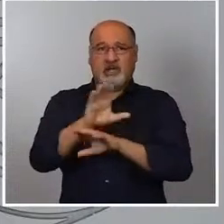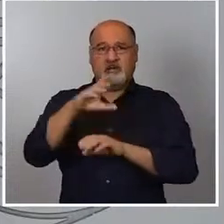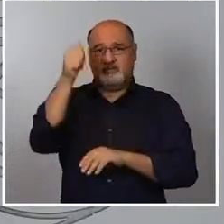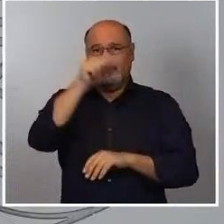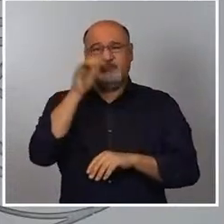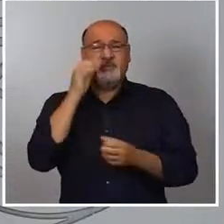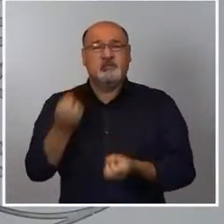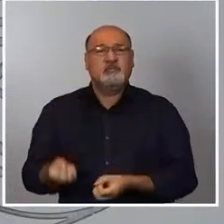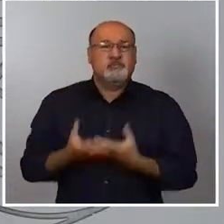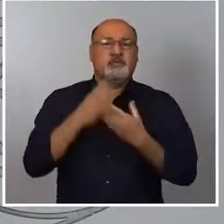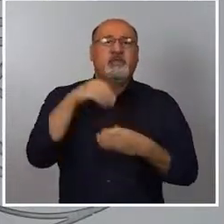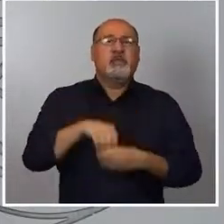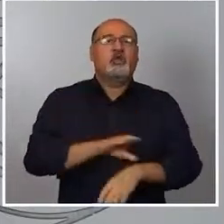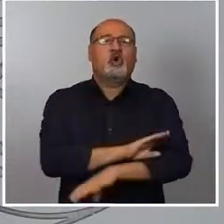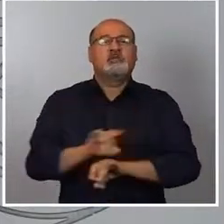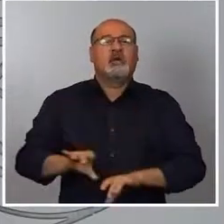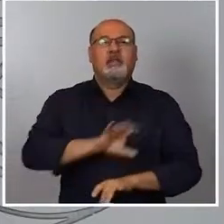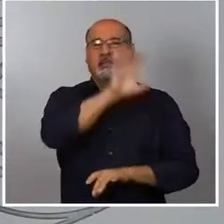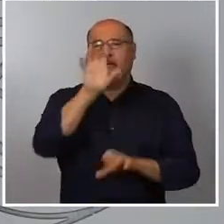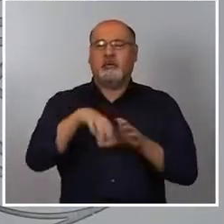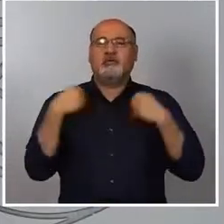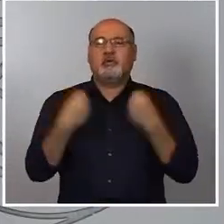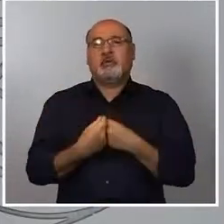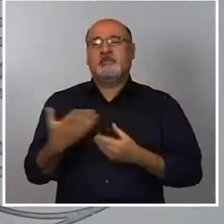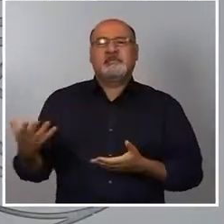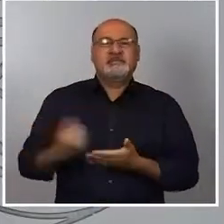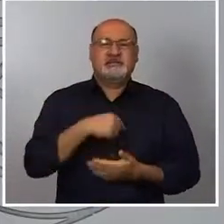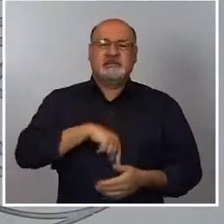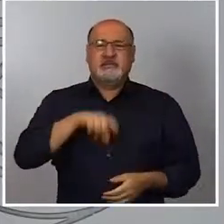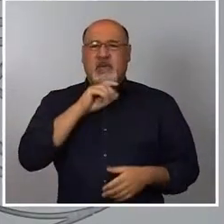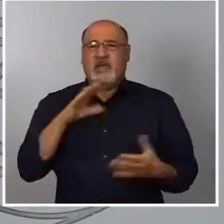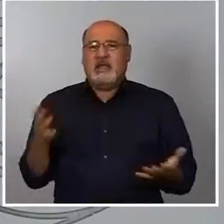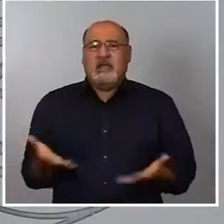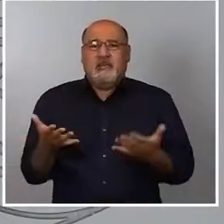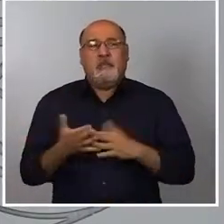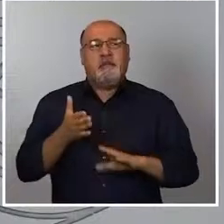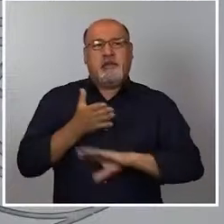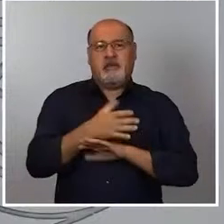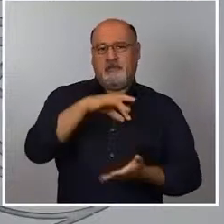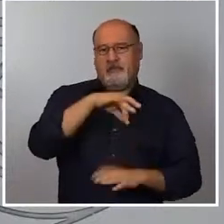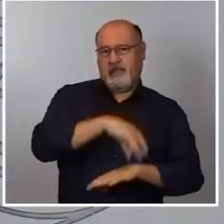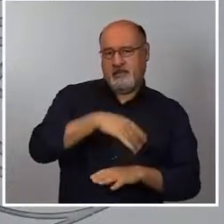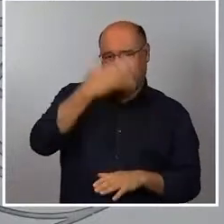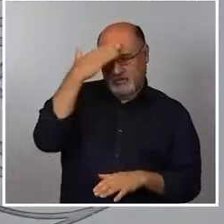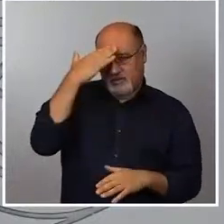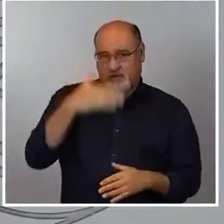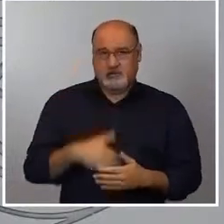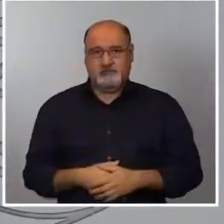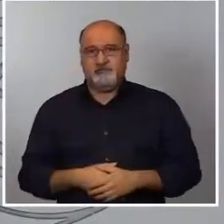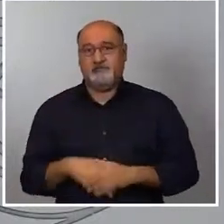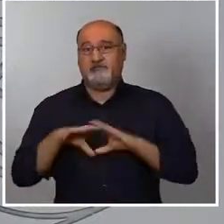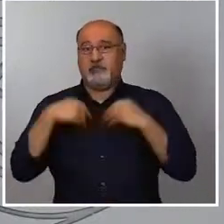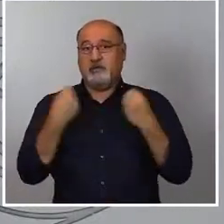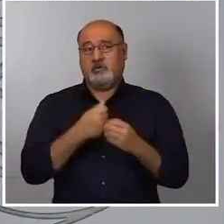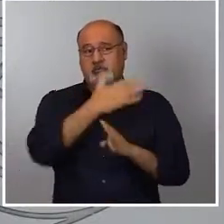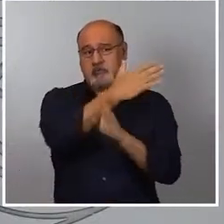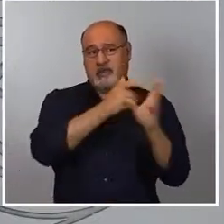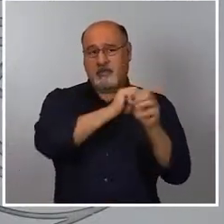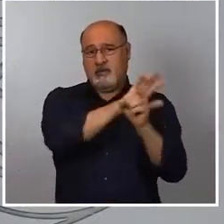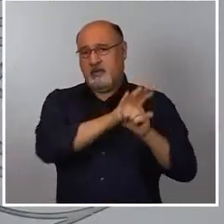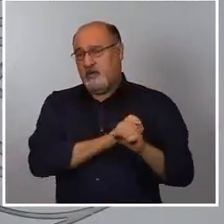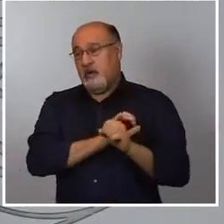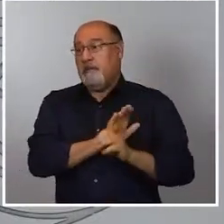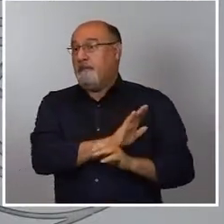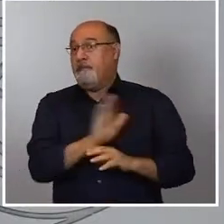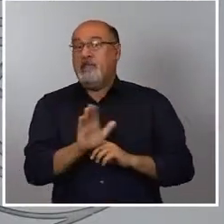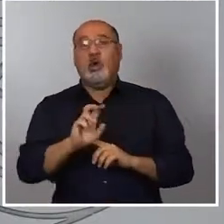si bien con cuadro pues leve el riesgo de que los brotes y que el incremento de la incidencia acumulada acabe afectando a personas